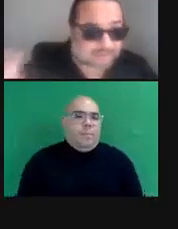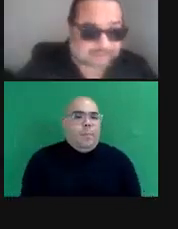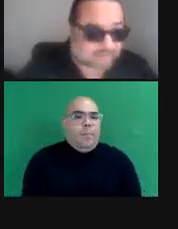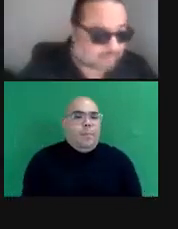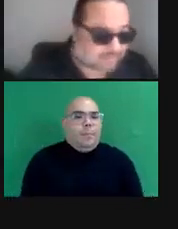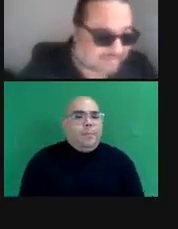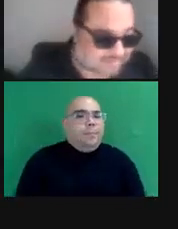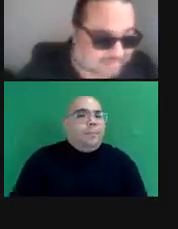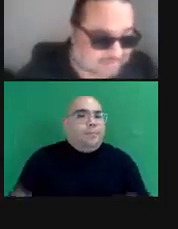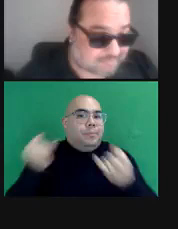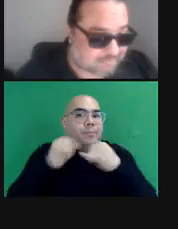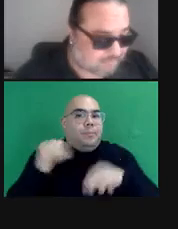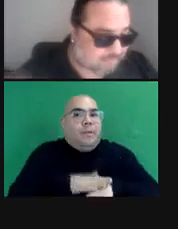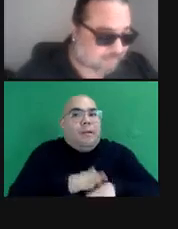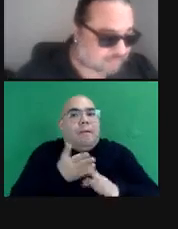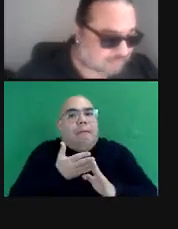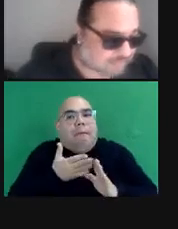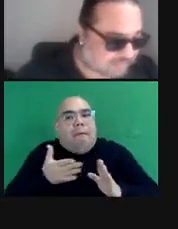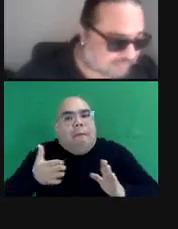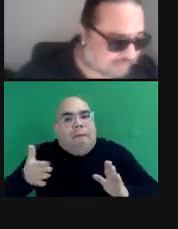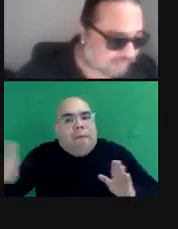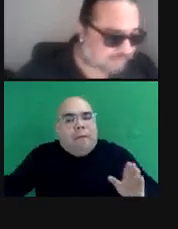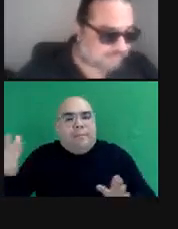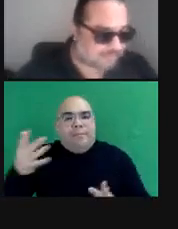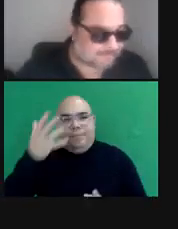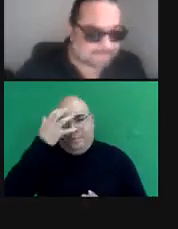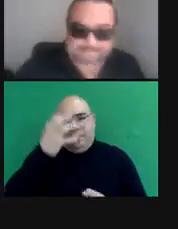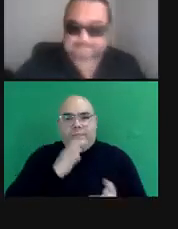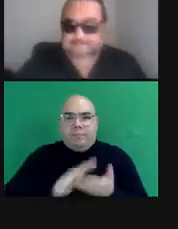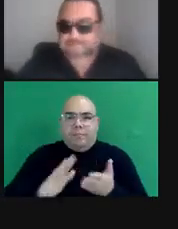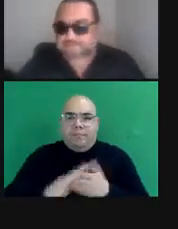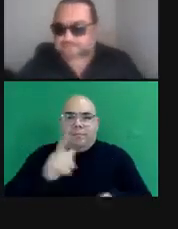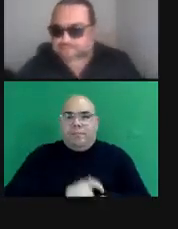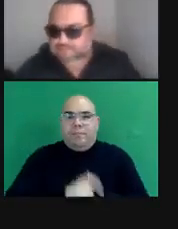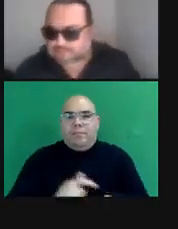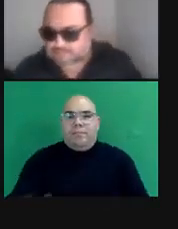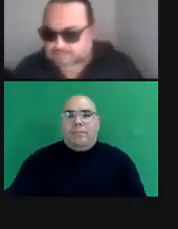Termino ahí, perdón por todo lo que me tardé.